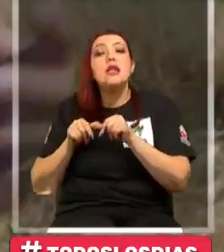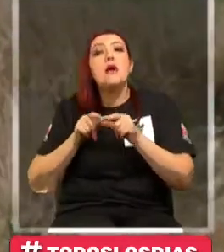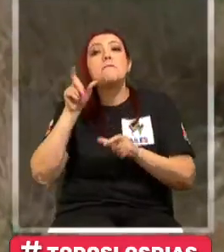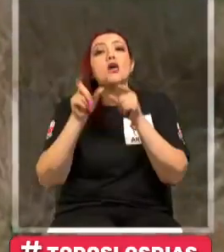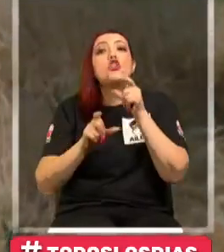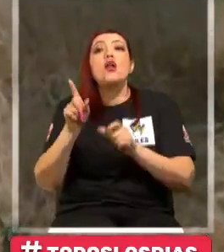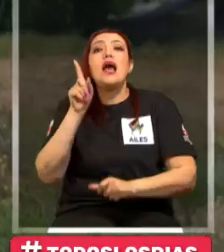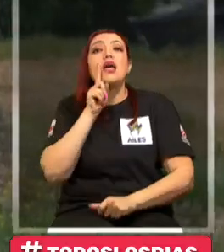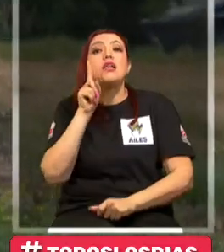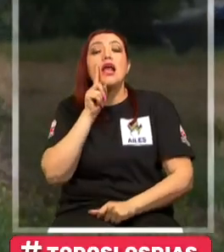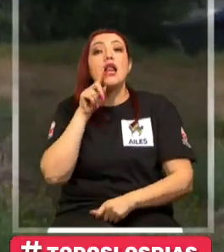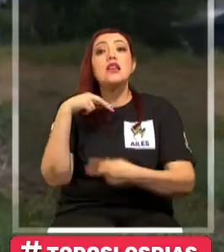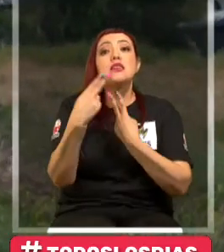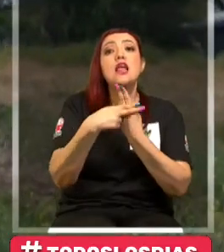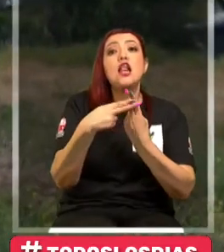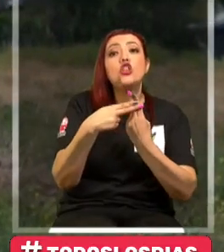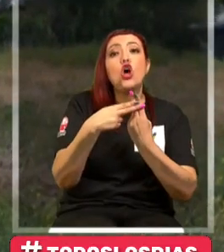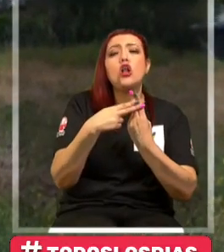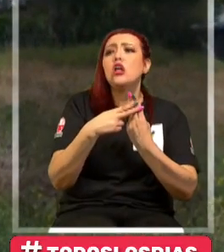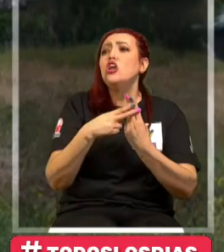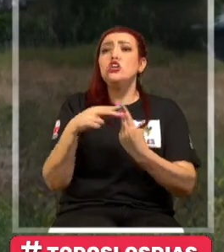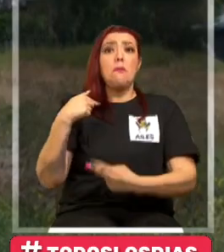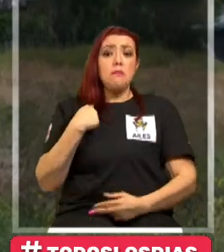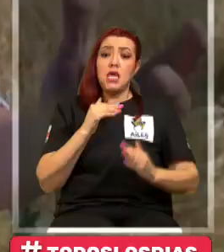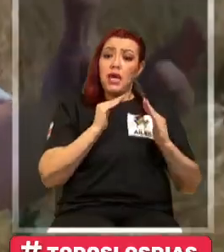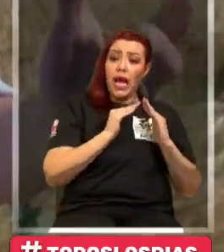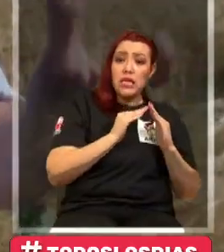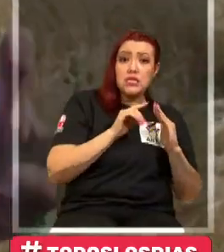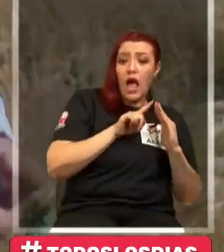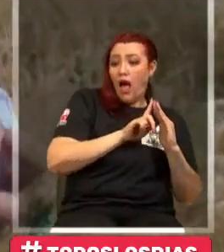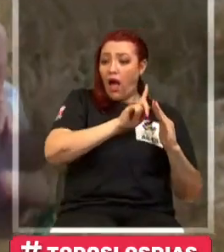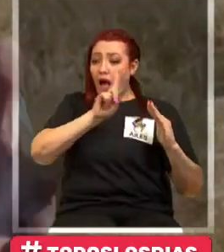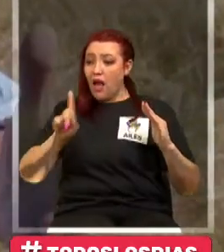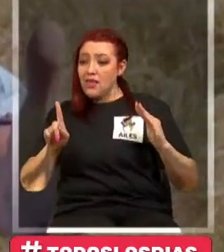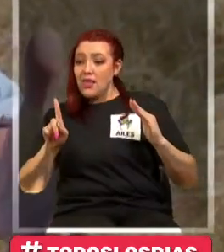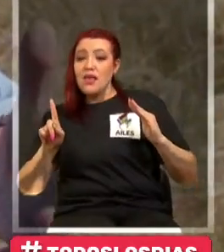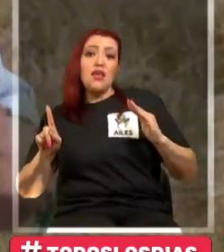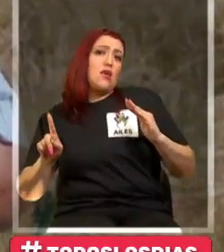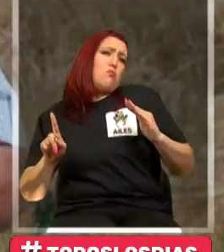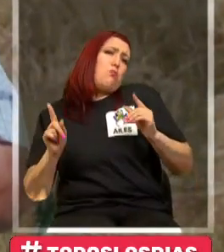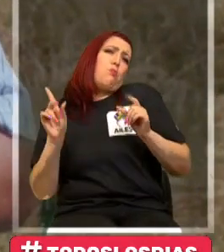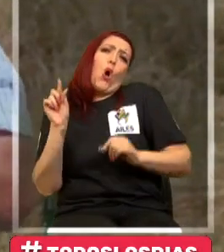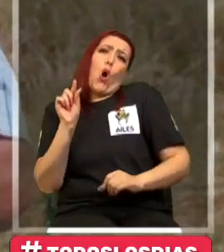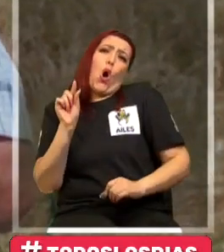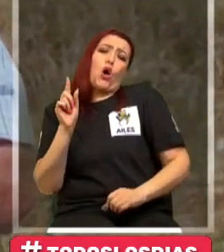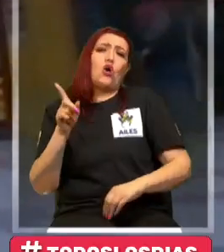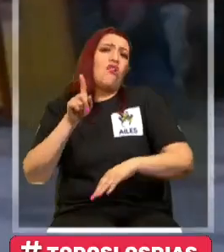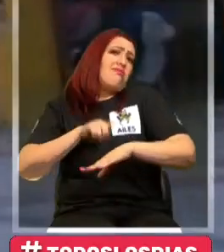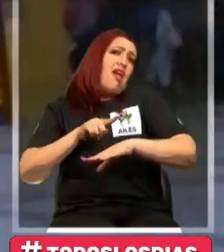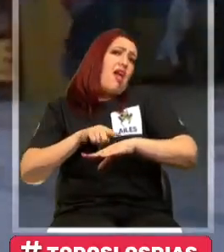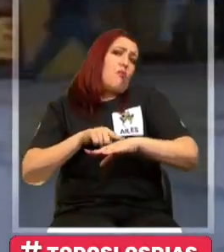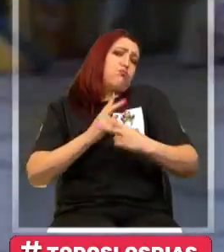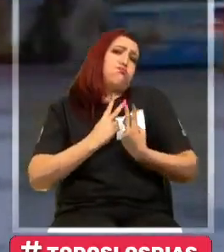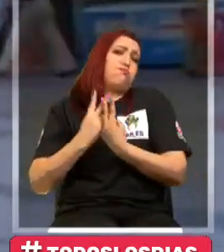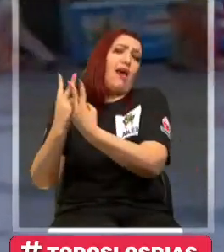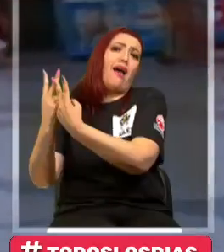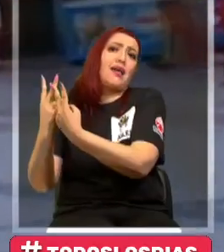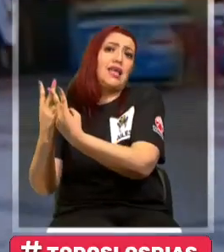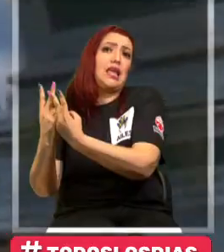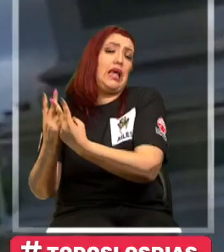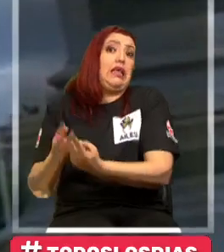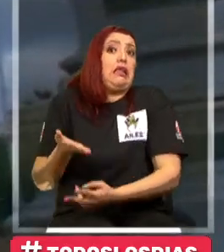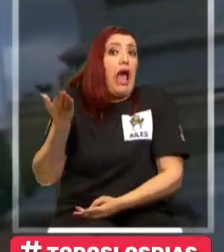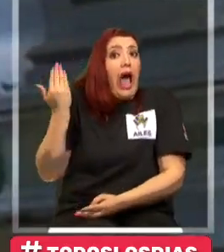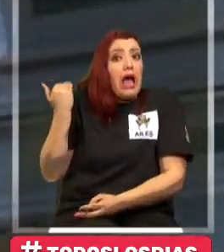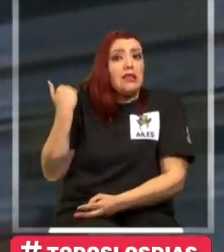mi casa, aquí yo me iba a demorar 15 minutos, 20 minutos. Y cuando iba a Santiago me demoraba una hora 10, una hora y cuarto. Yo tengo la gracia de